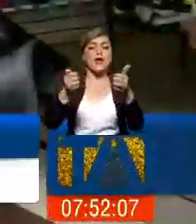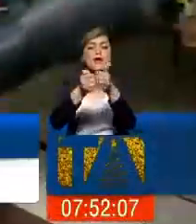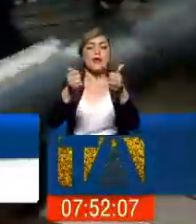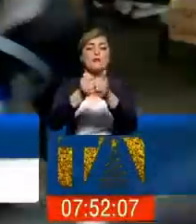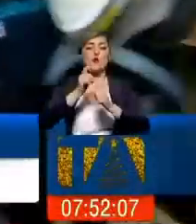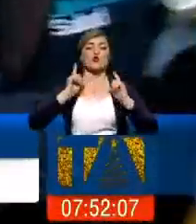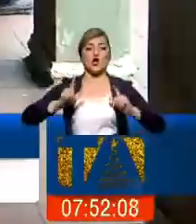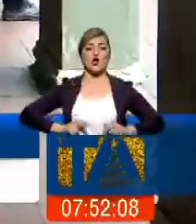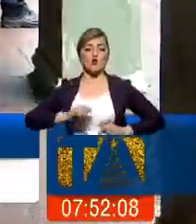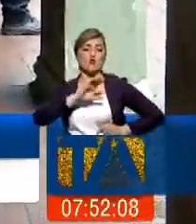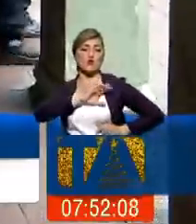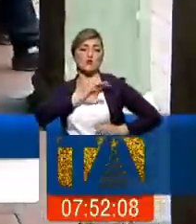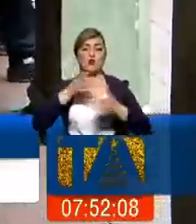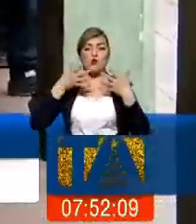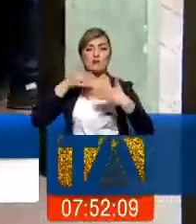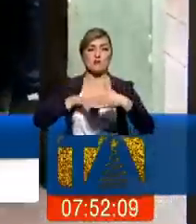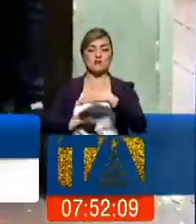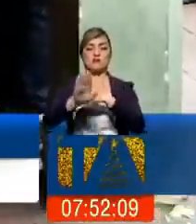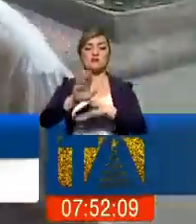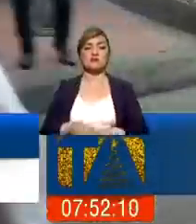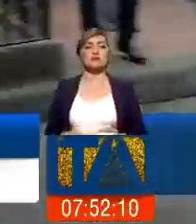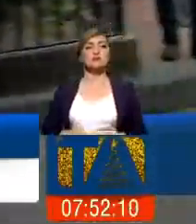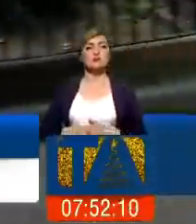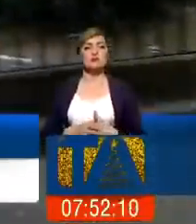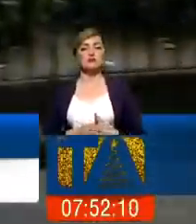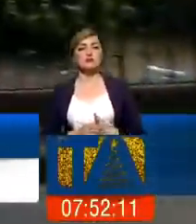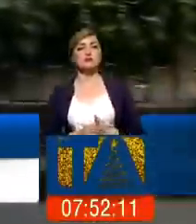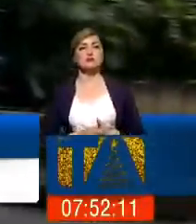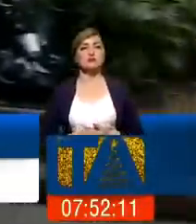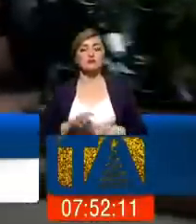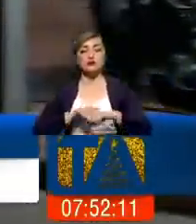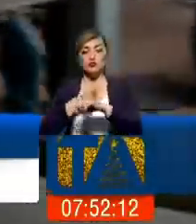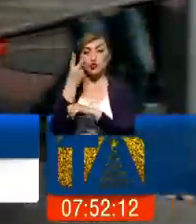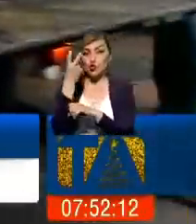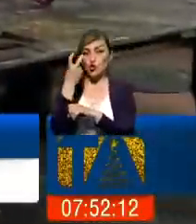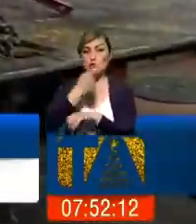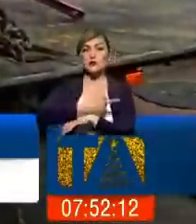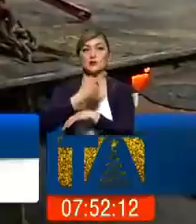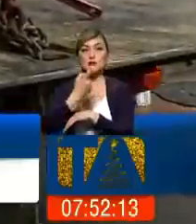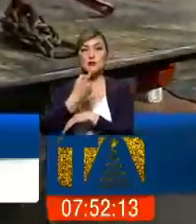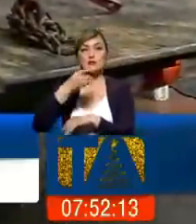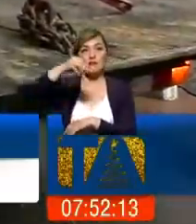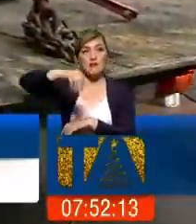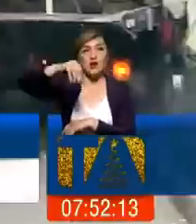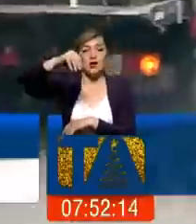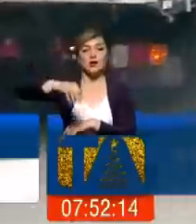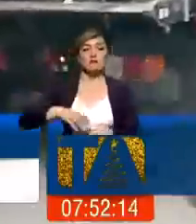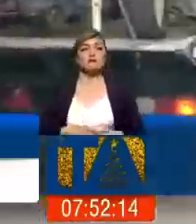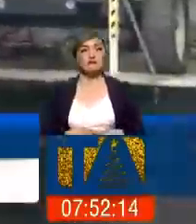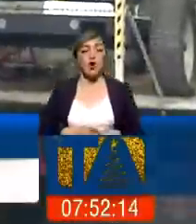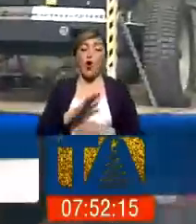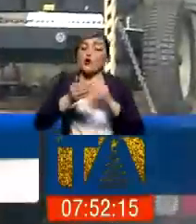de Guayaquil entrando al concurrido sector de la bahía. Que pasado el mediodía de este martes, en este casco comercial, hubo una